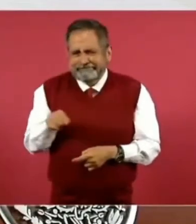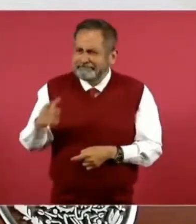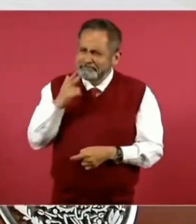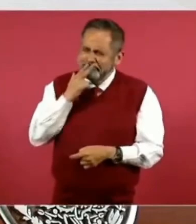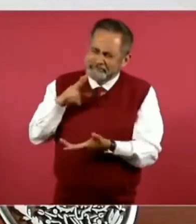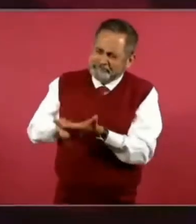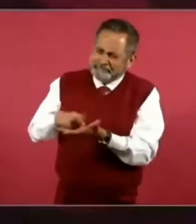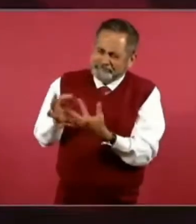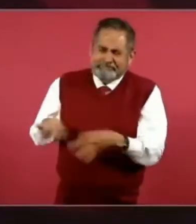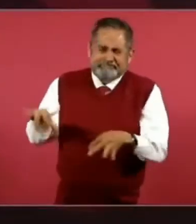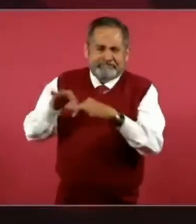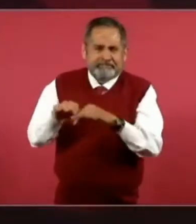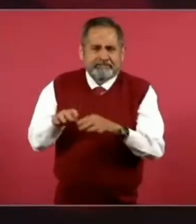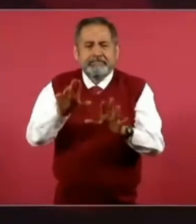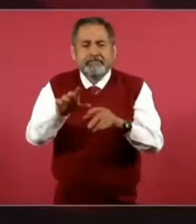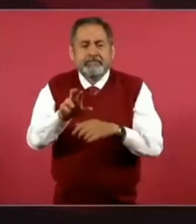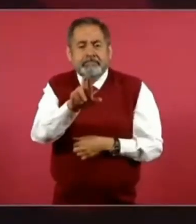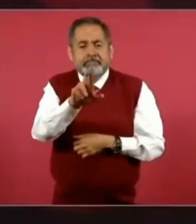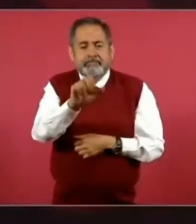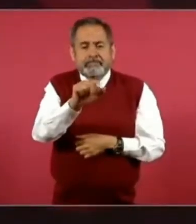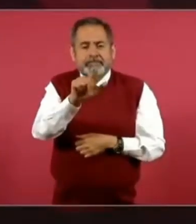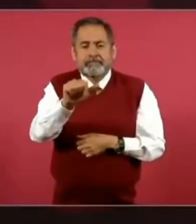Para empezar, no hay razas.